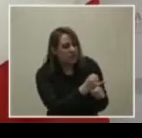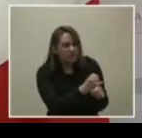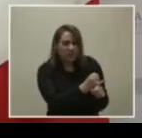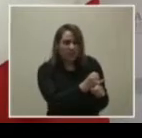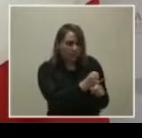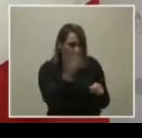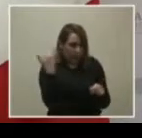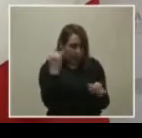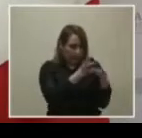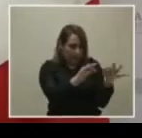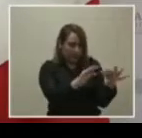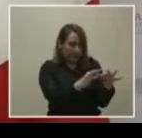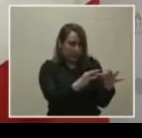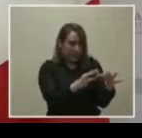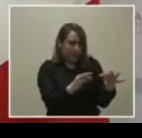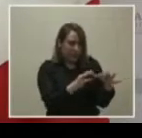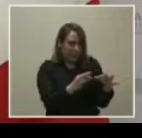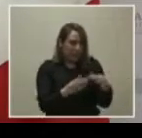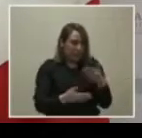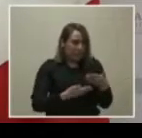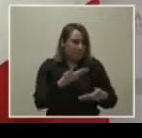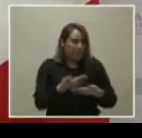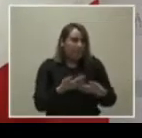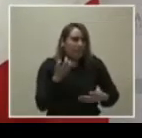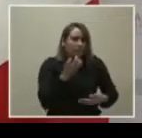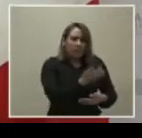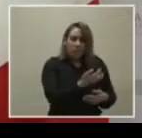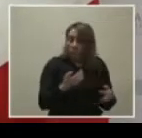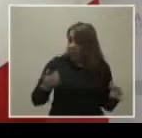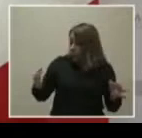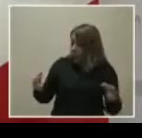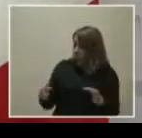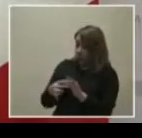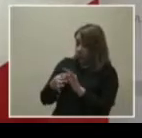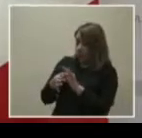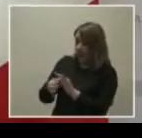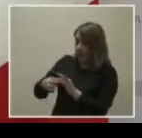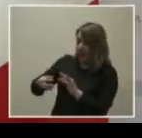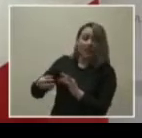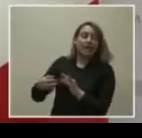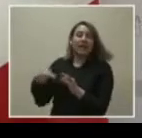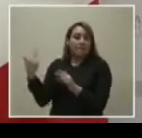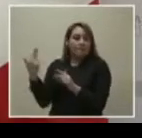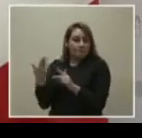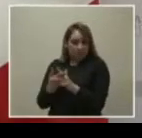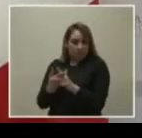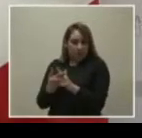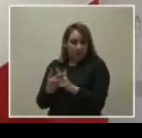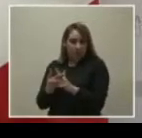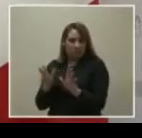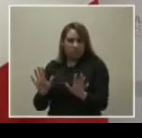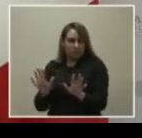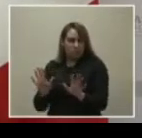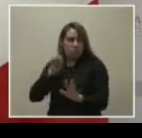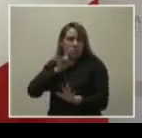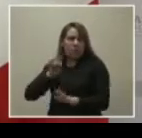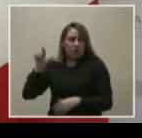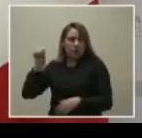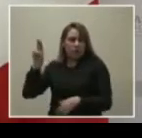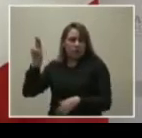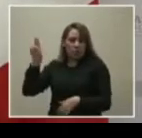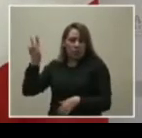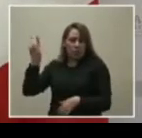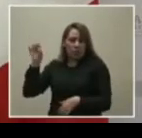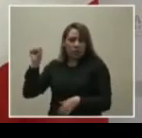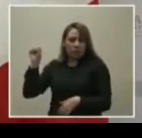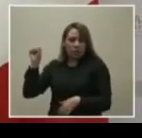comenta tenga una relación directa con el hecho perpetrado. Sin embargo, si se tuviera que dar la